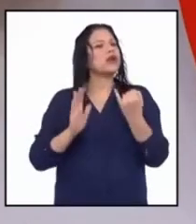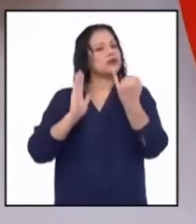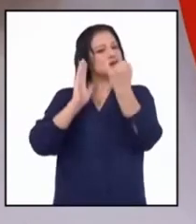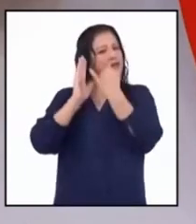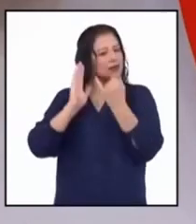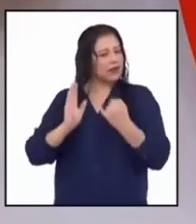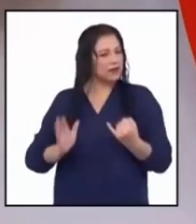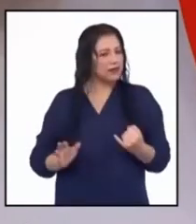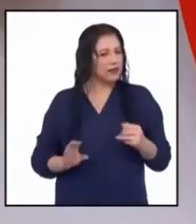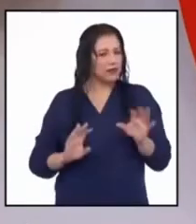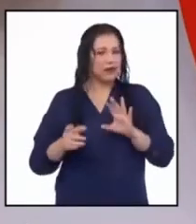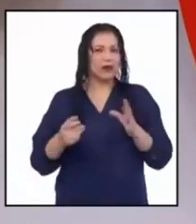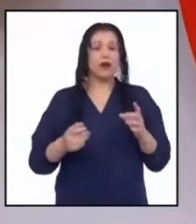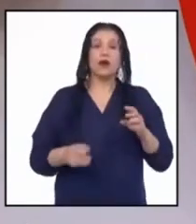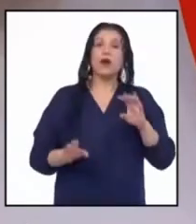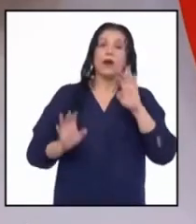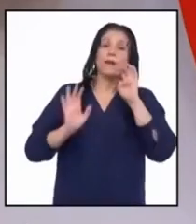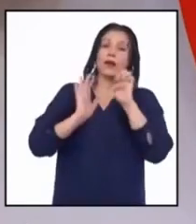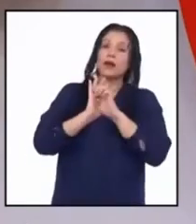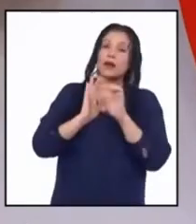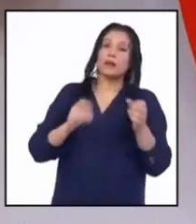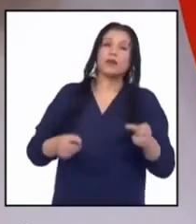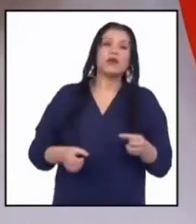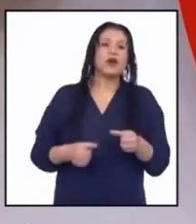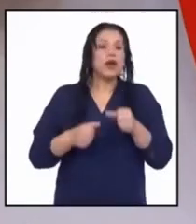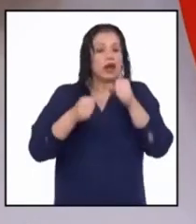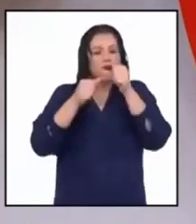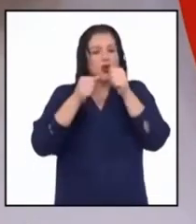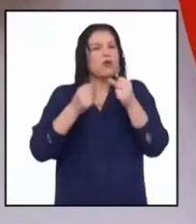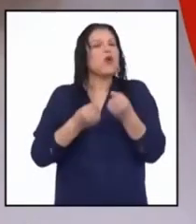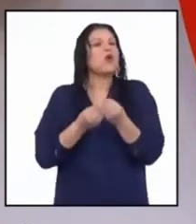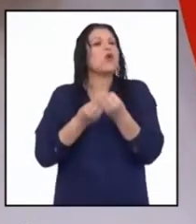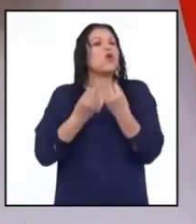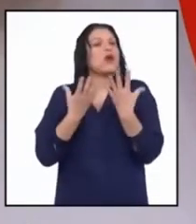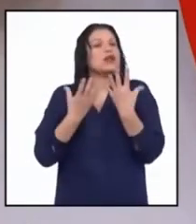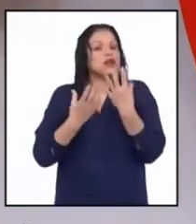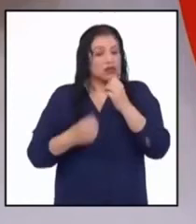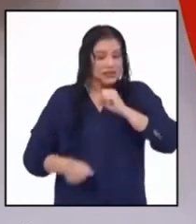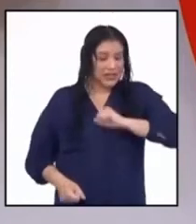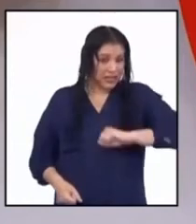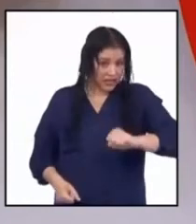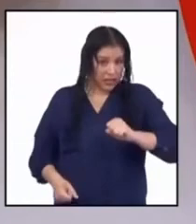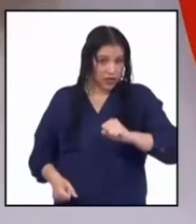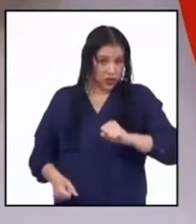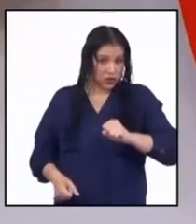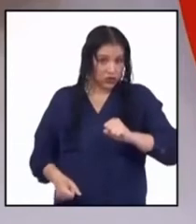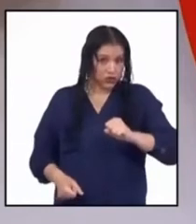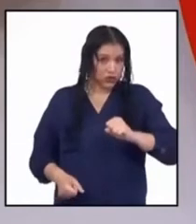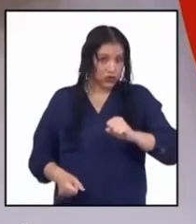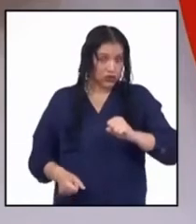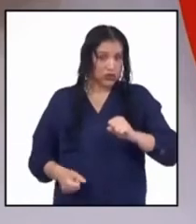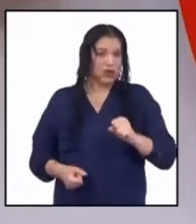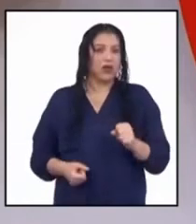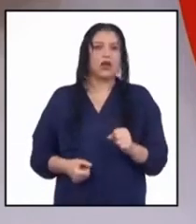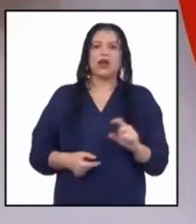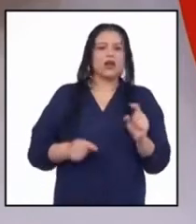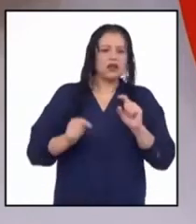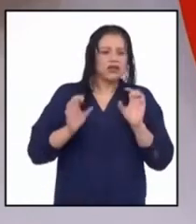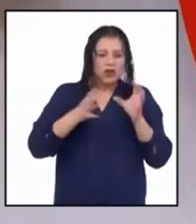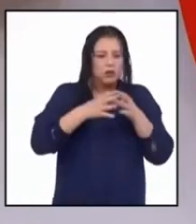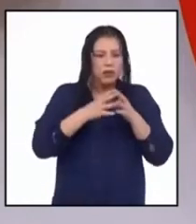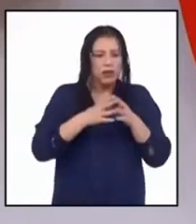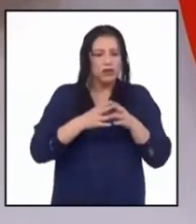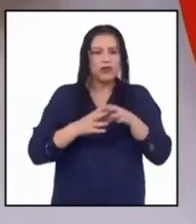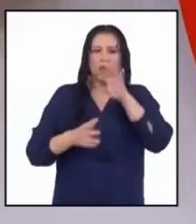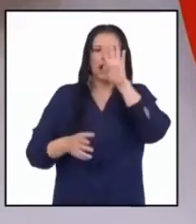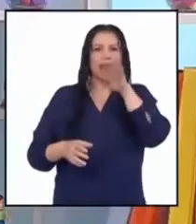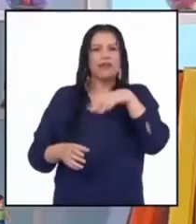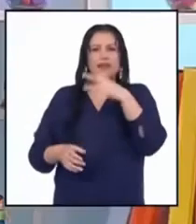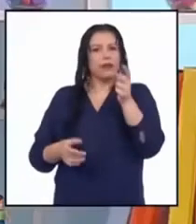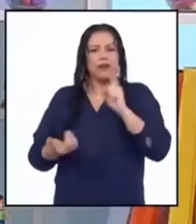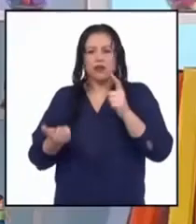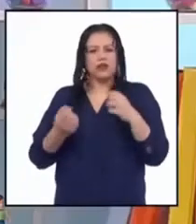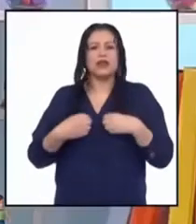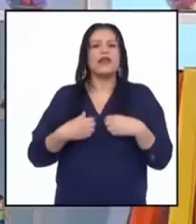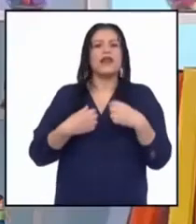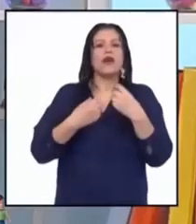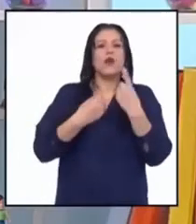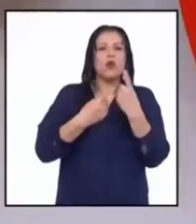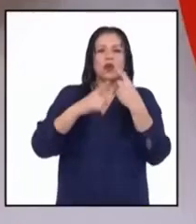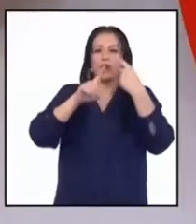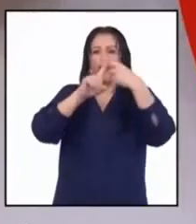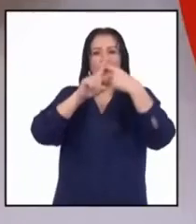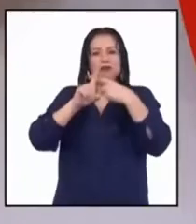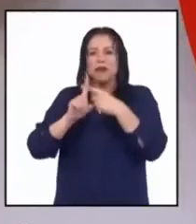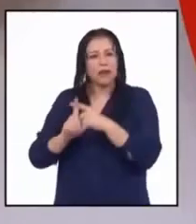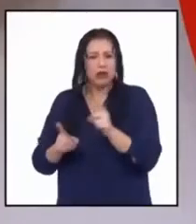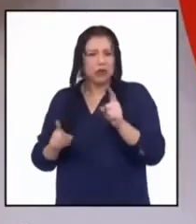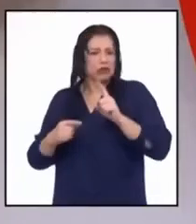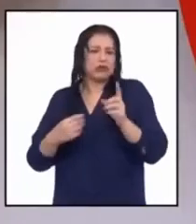¿no? Como la variable número de hijos está organizada como dato no agrupado, es decir, la tabla no tiene intervalos y